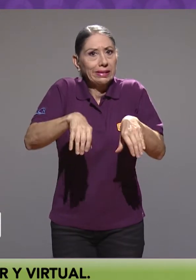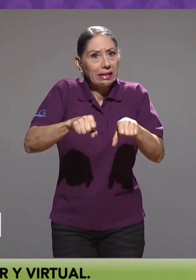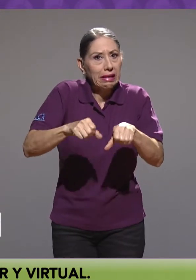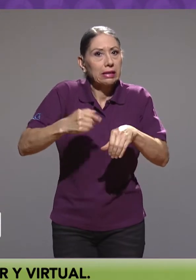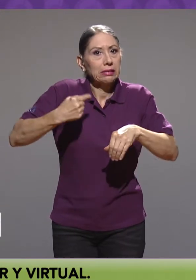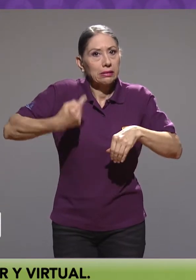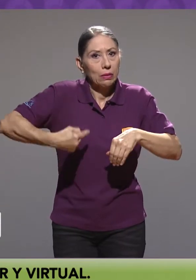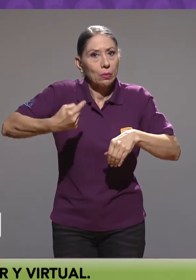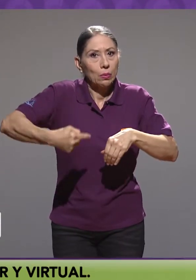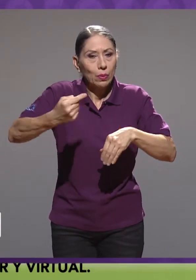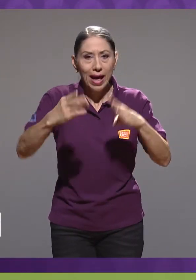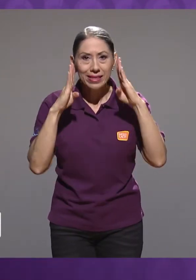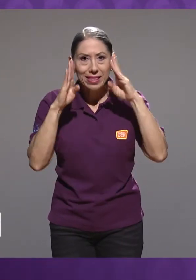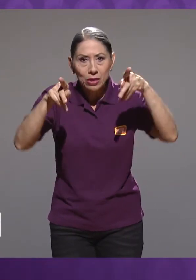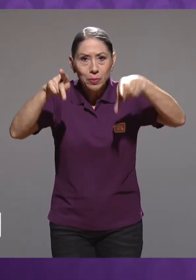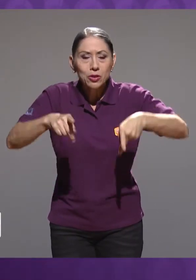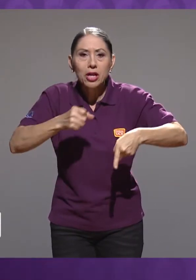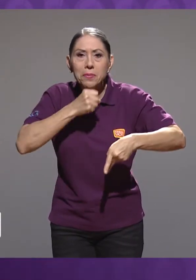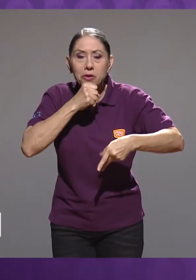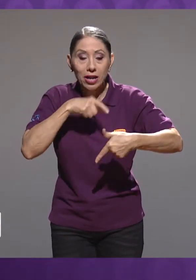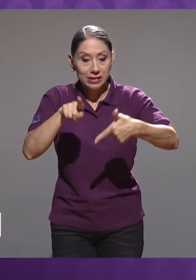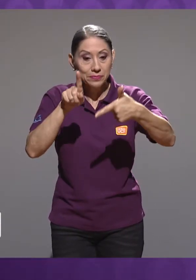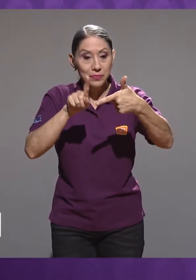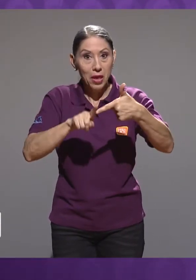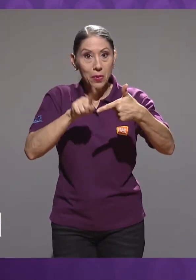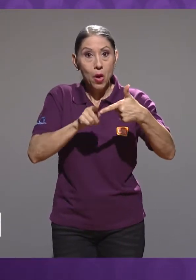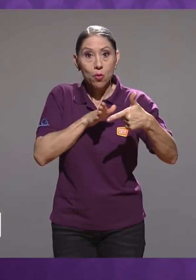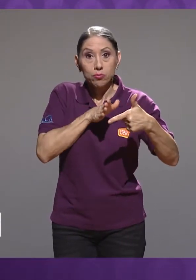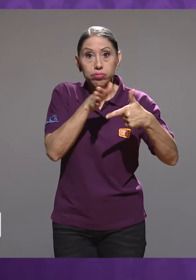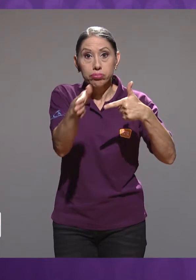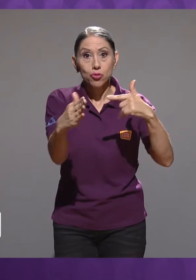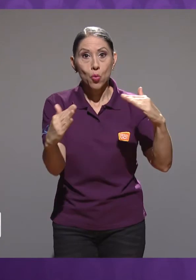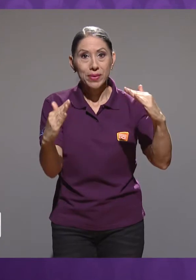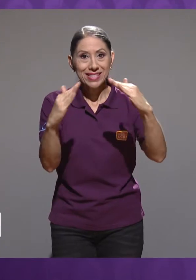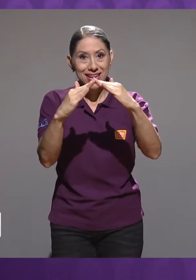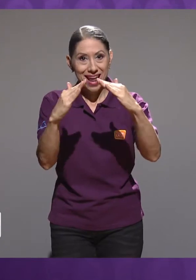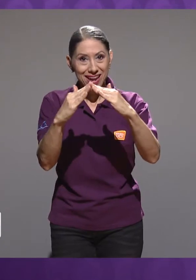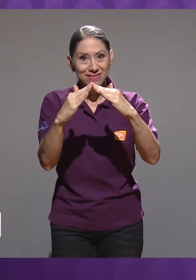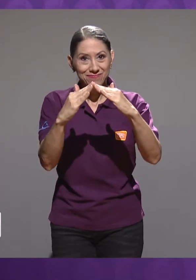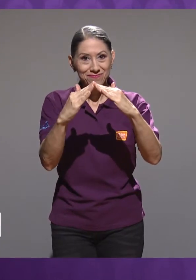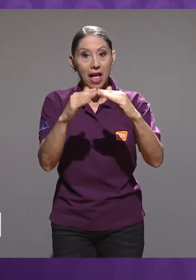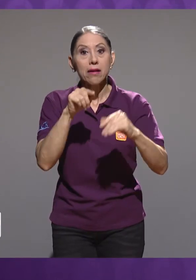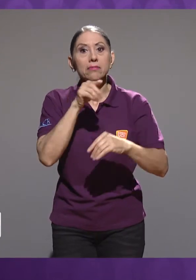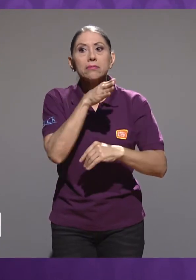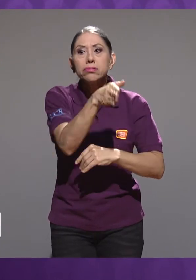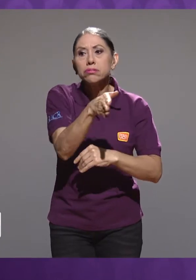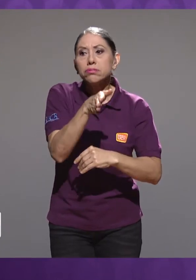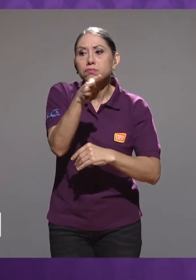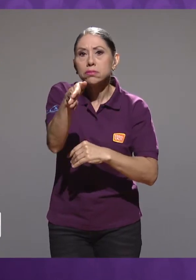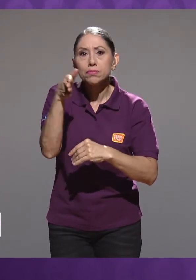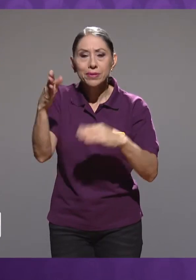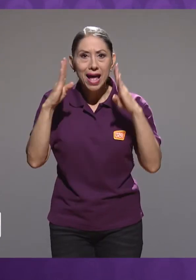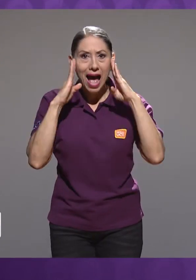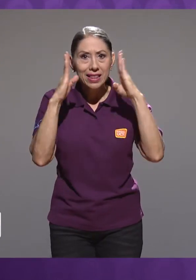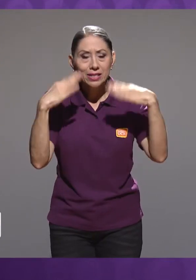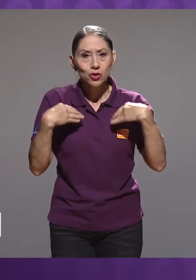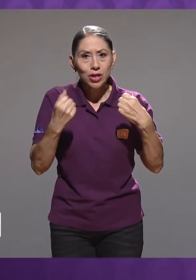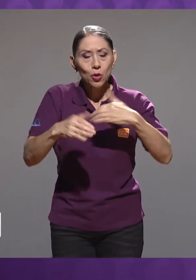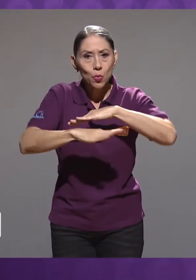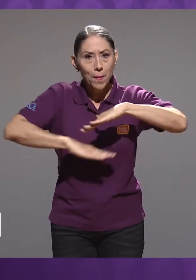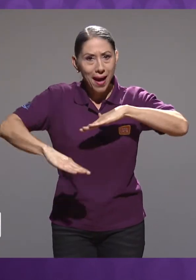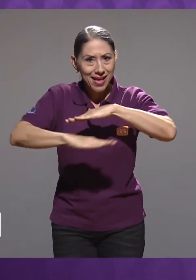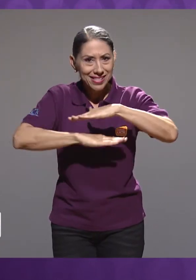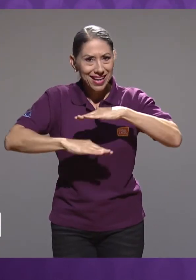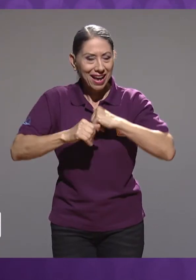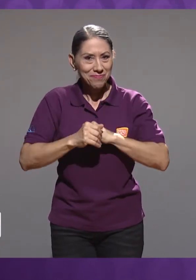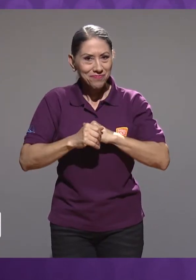cita por cita a personas adultas mayores. En una modalidad domiciliar, yendo a las casas, generando atención en salud